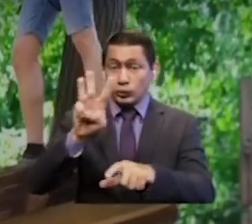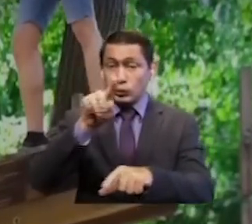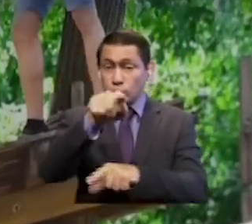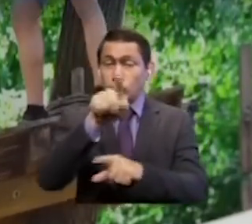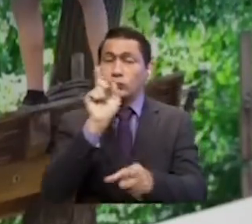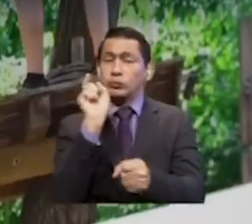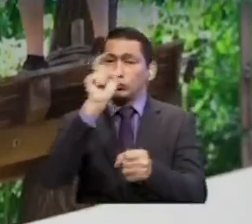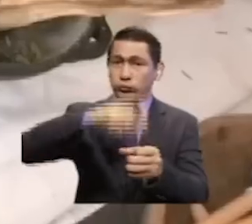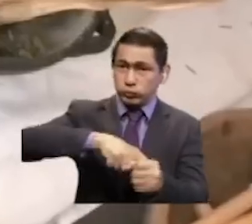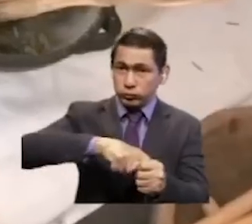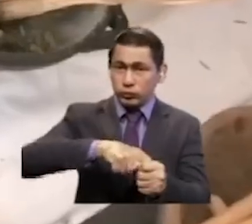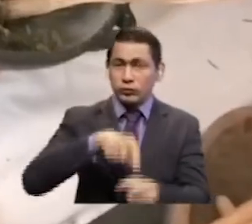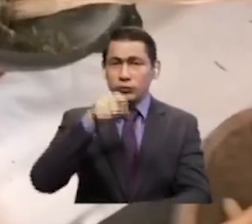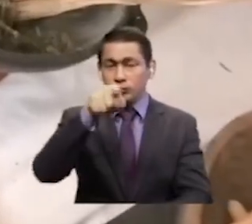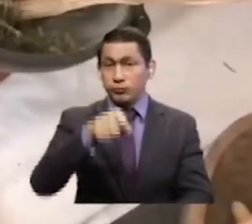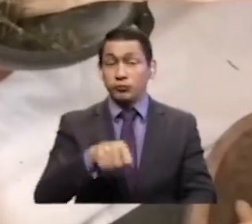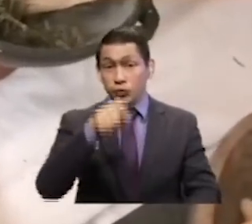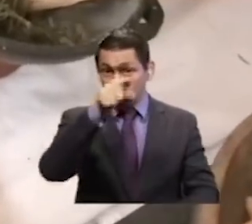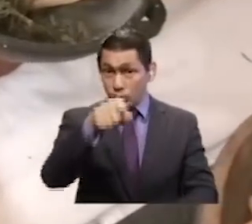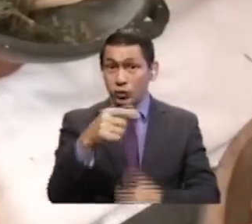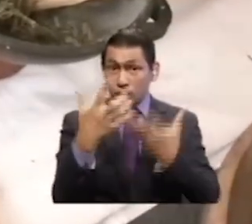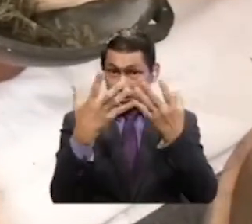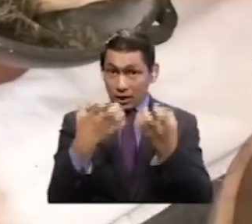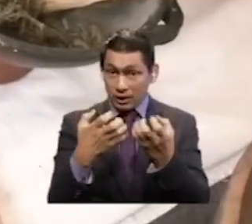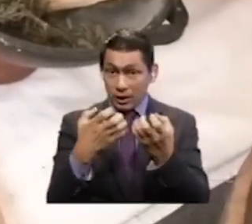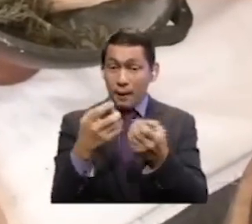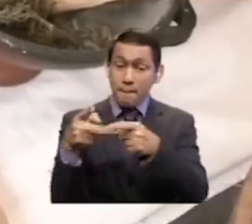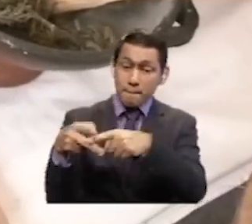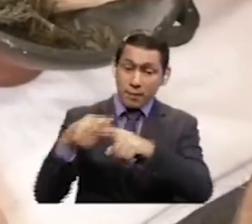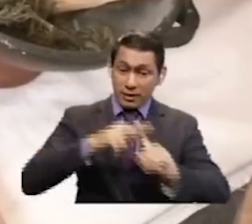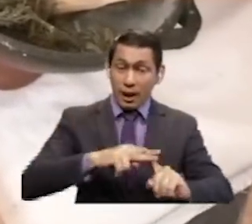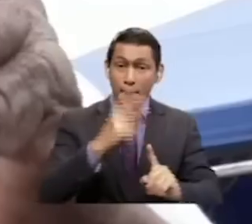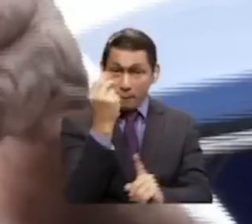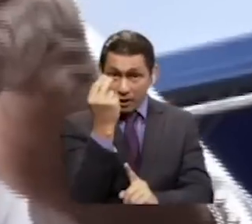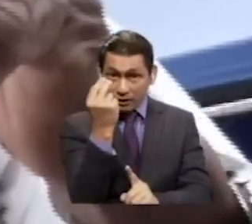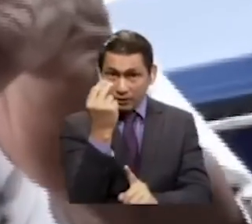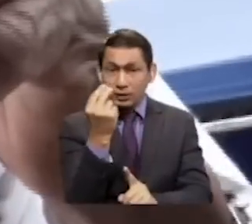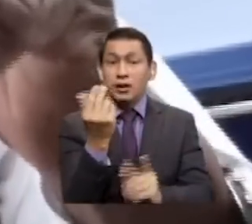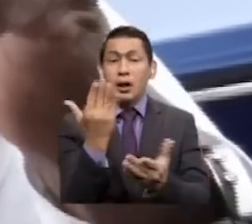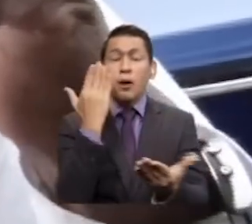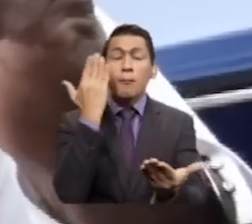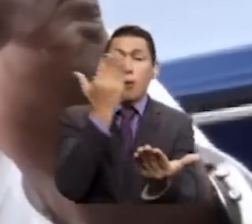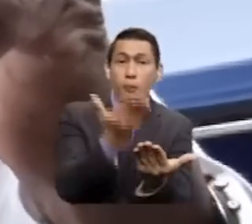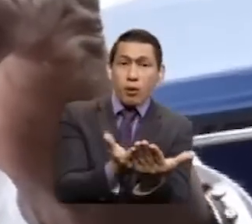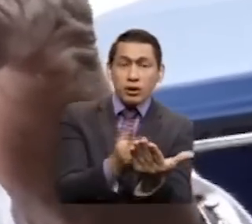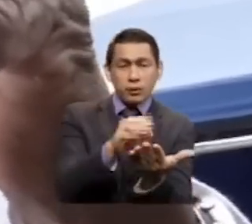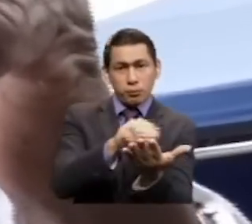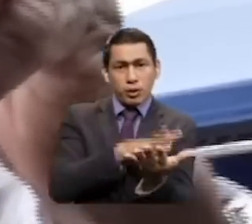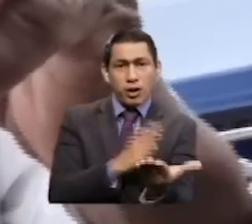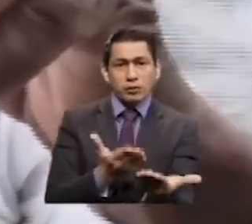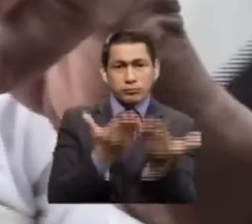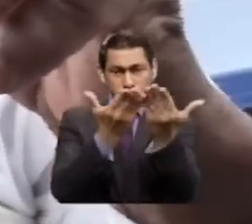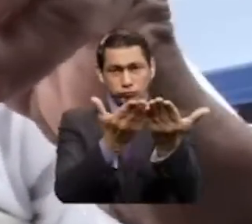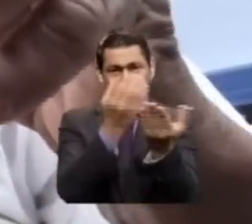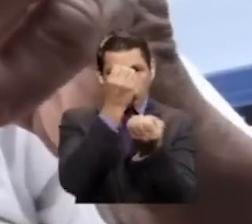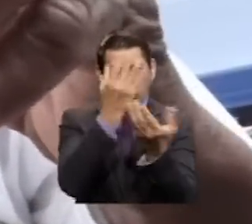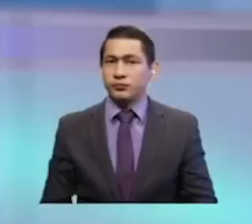servicios.turismo.gov.es está habilitada. Si usted quiere acceder a Capital Semilla, ingrese y presente su propuesta. Cristian Hidalgo, TC